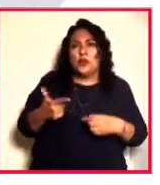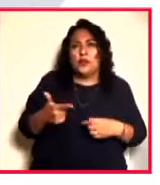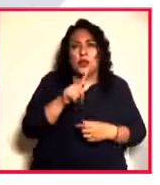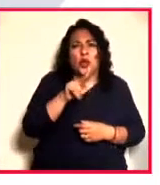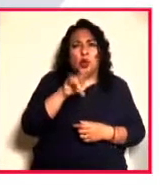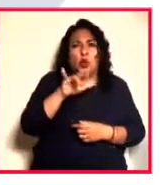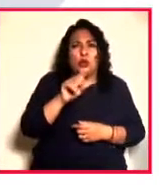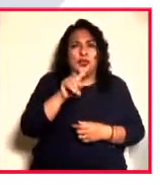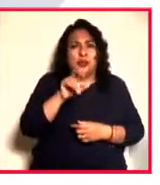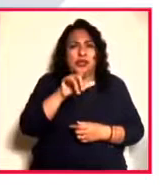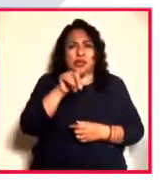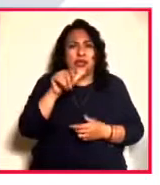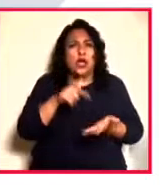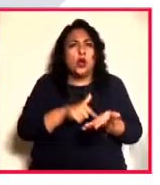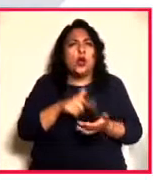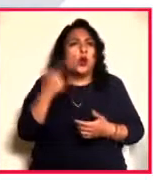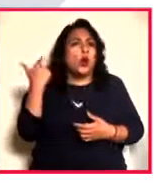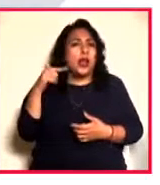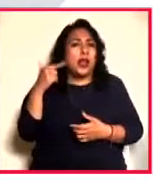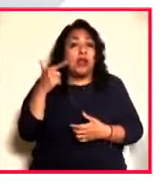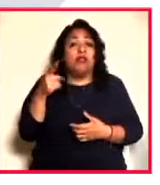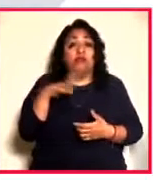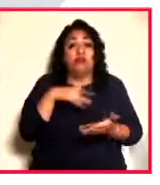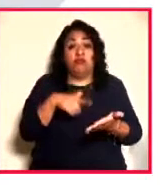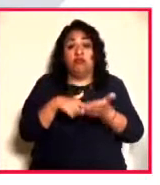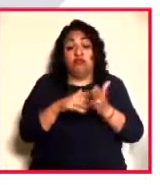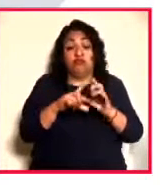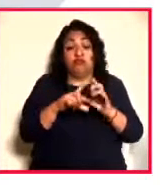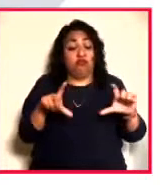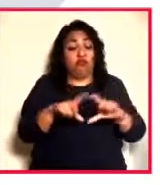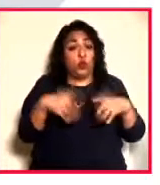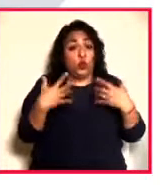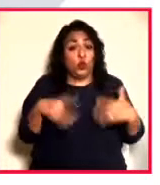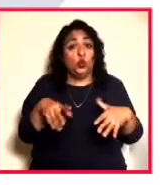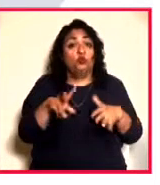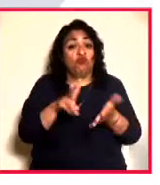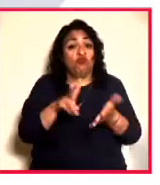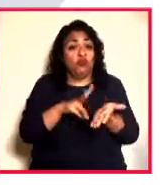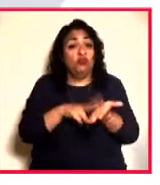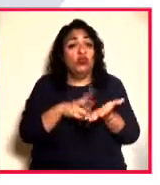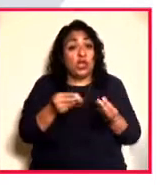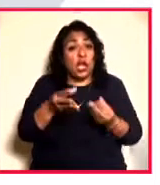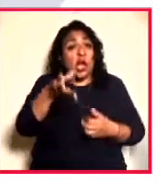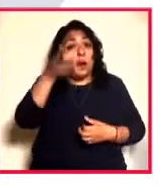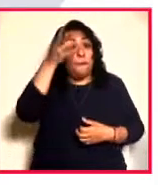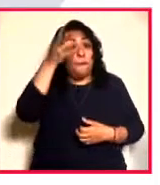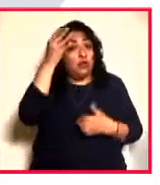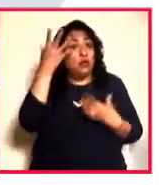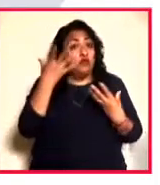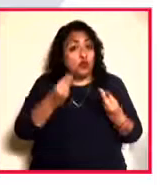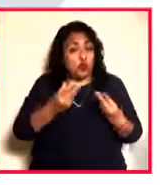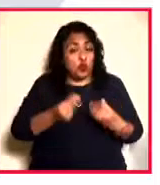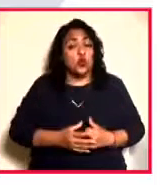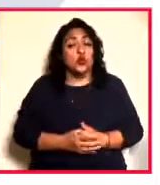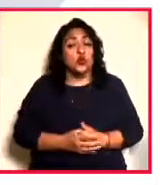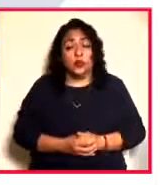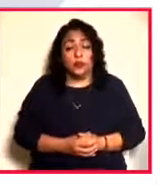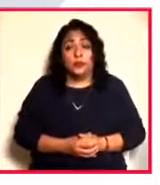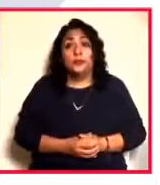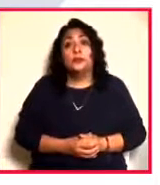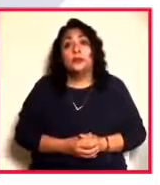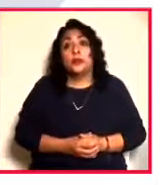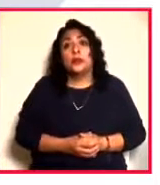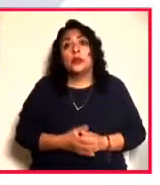Aguinaga en Guadalajara, que nos han dado textos muy valiosos en los que hemos aprendido muchísimo. Es motivo